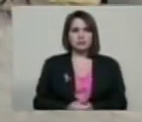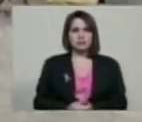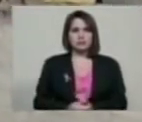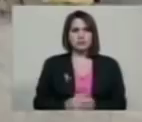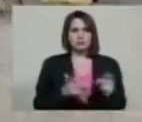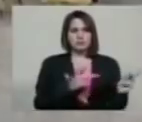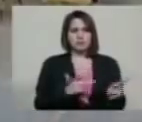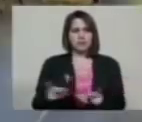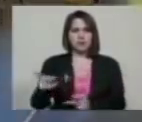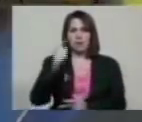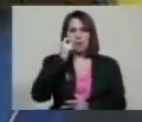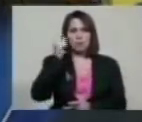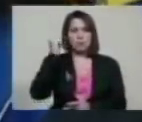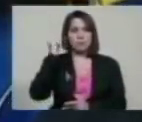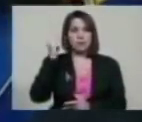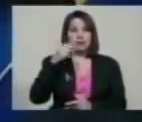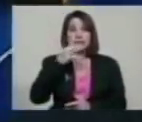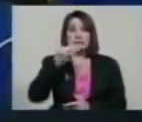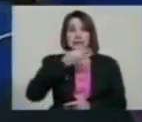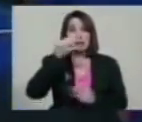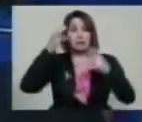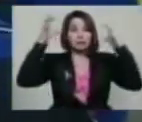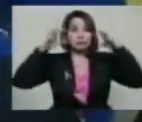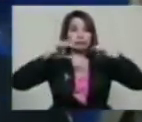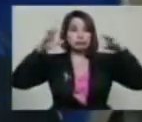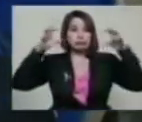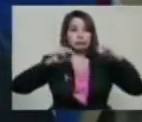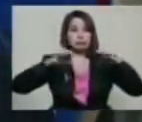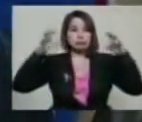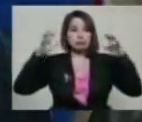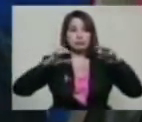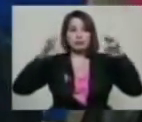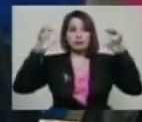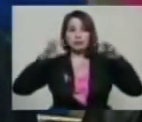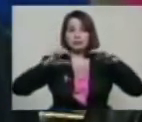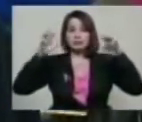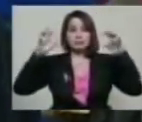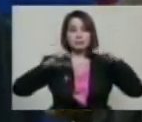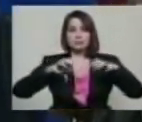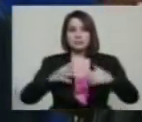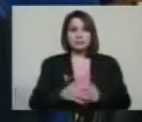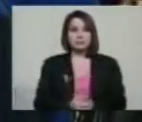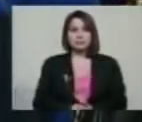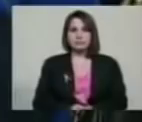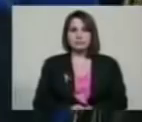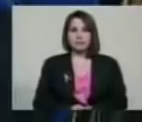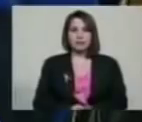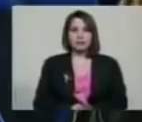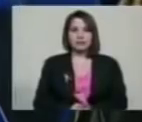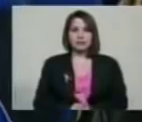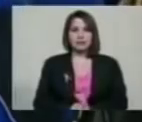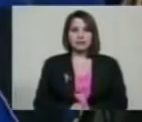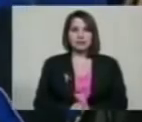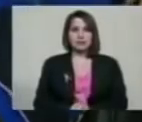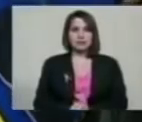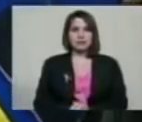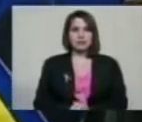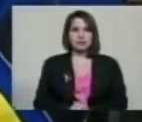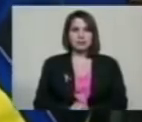en esta tarde lluviosa de Caracas. Hemos tenido días de mucha lluvia, todos estos